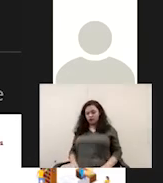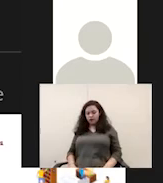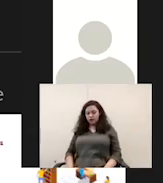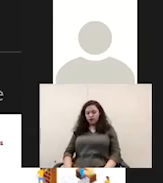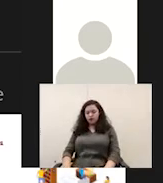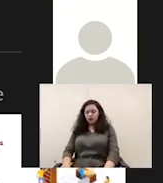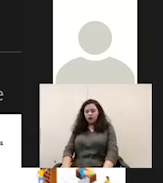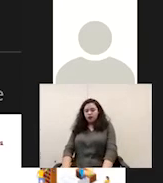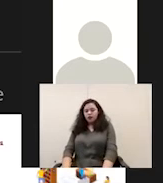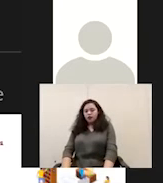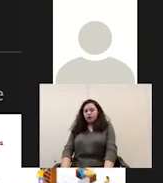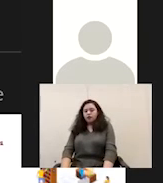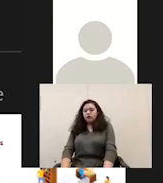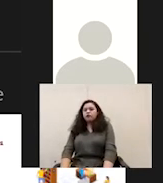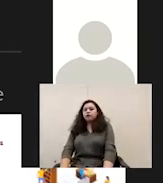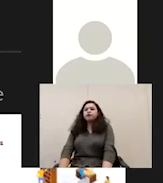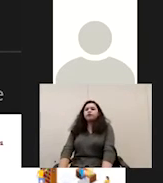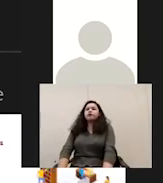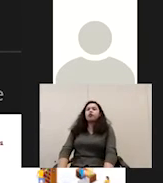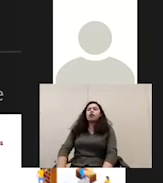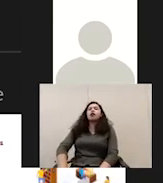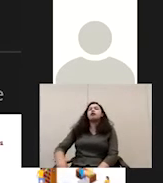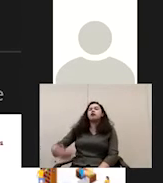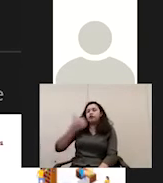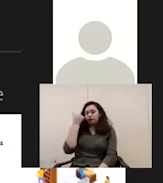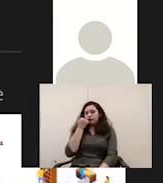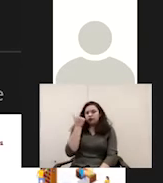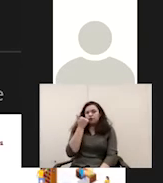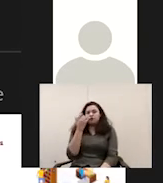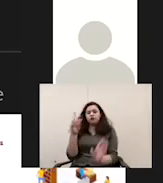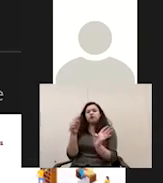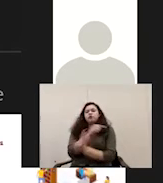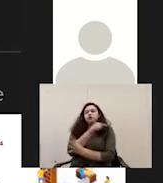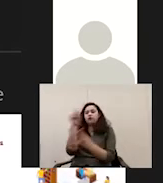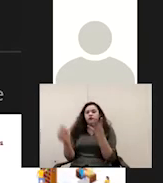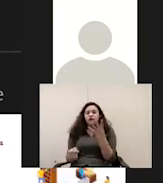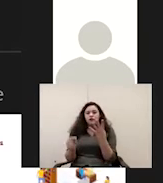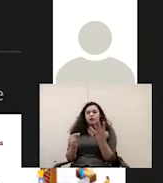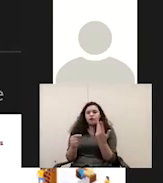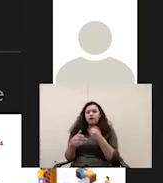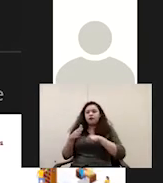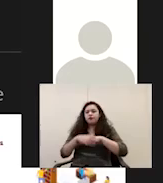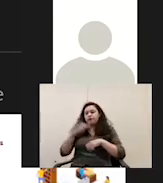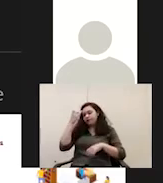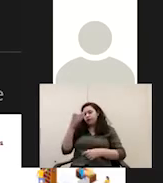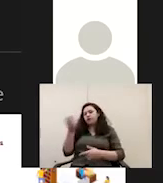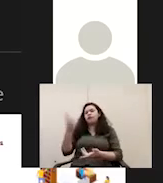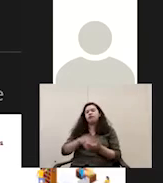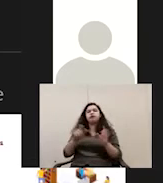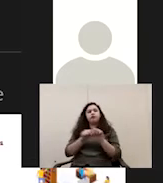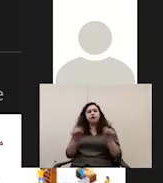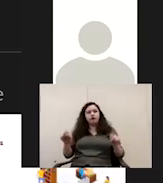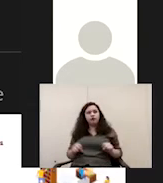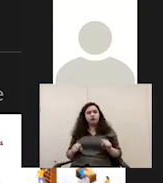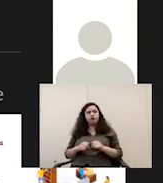Que los alumnos de una u otra forma se pueda conservar por mucho más tiempo dentro de las aulas del cubrebocas, que